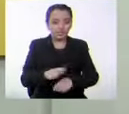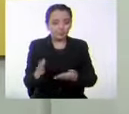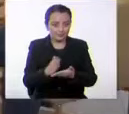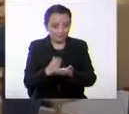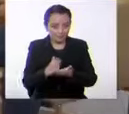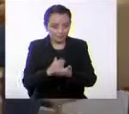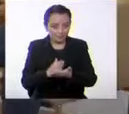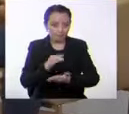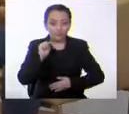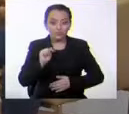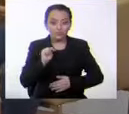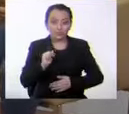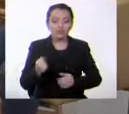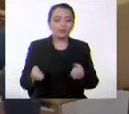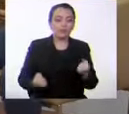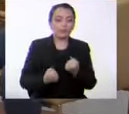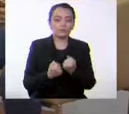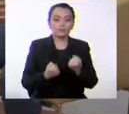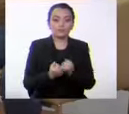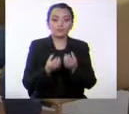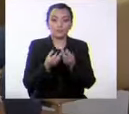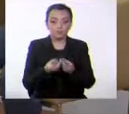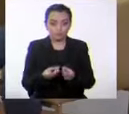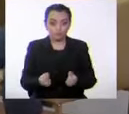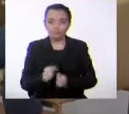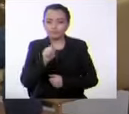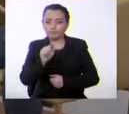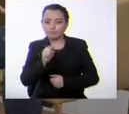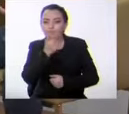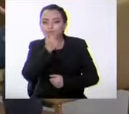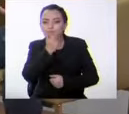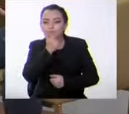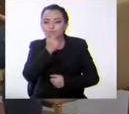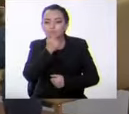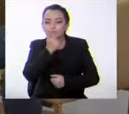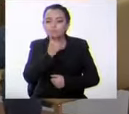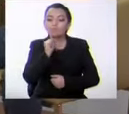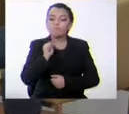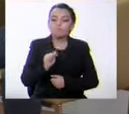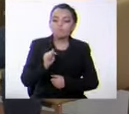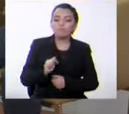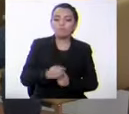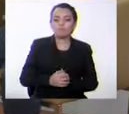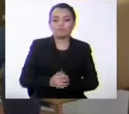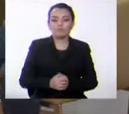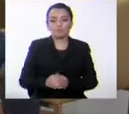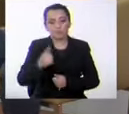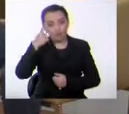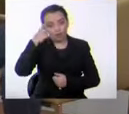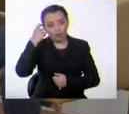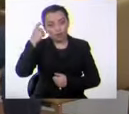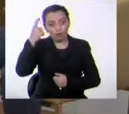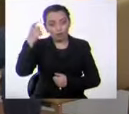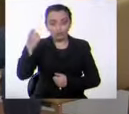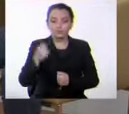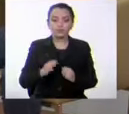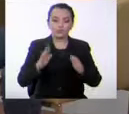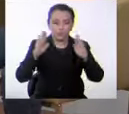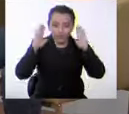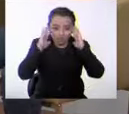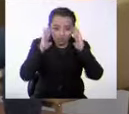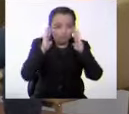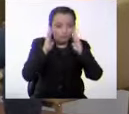un apoyo para resolver precisamente esas interrogantes que en las guías de estudio aparecen, y recordemos siempre prestar atención